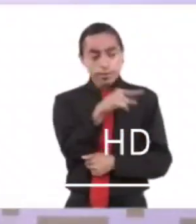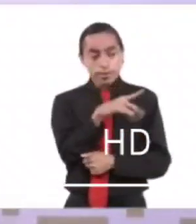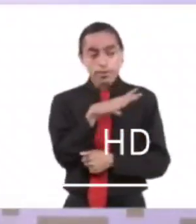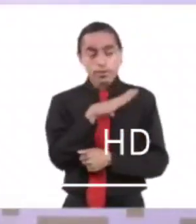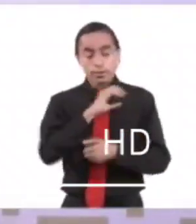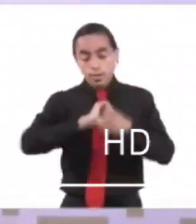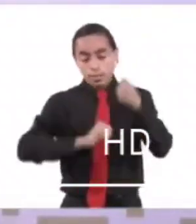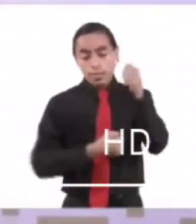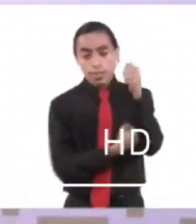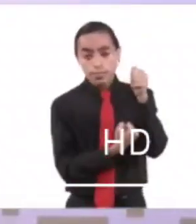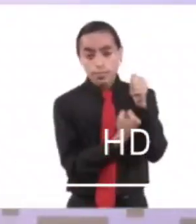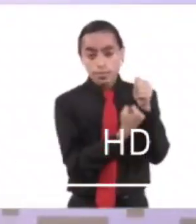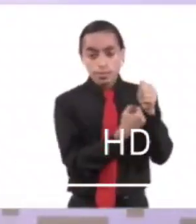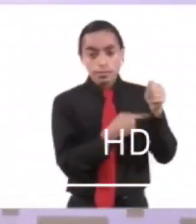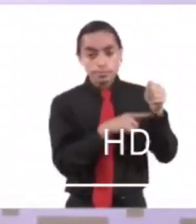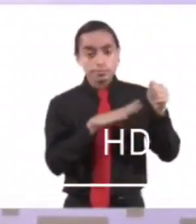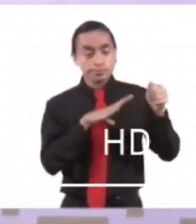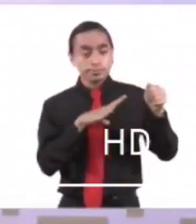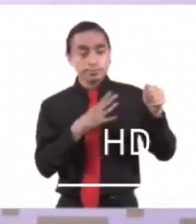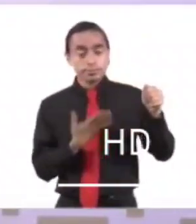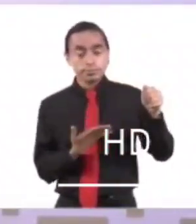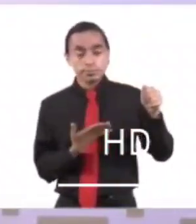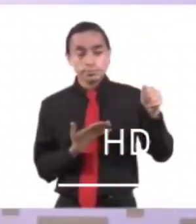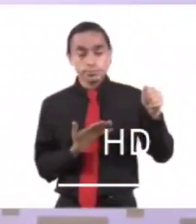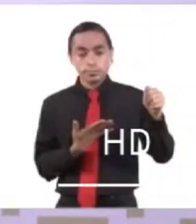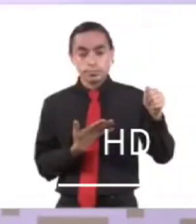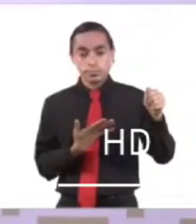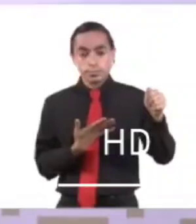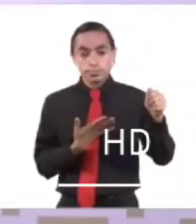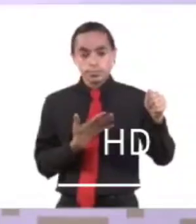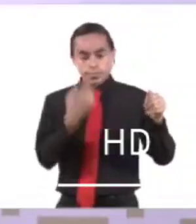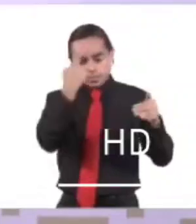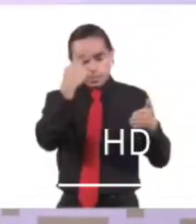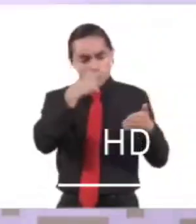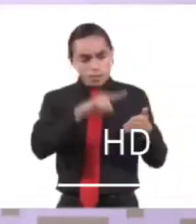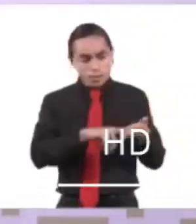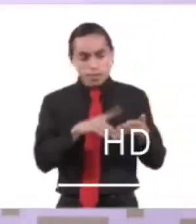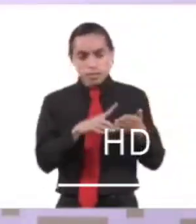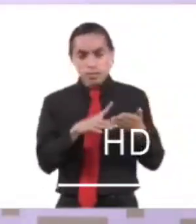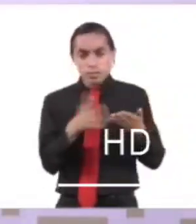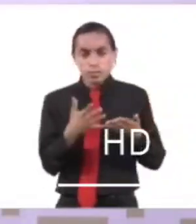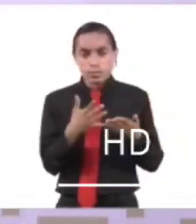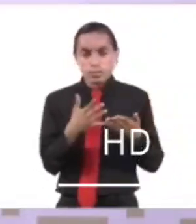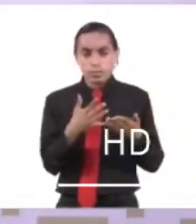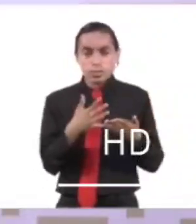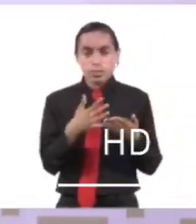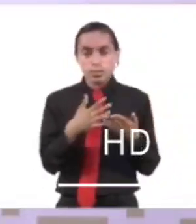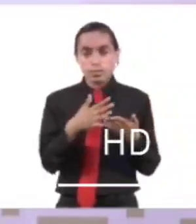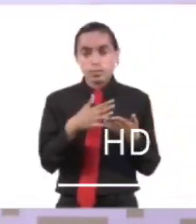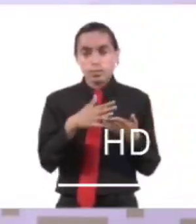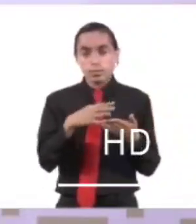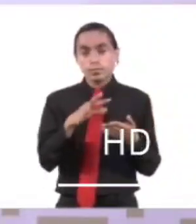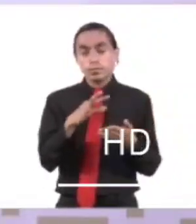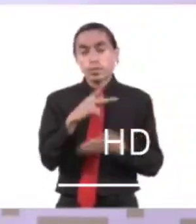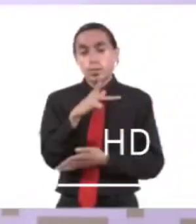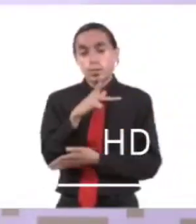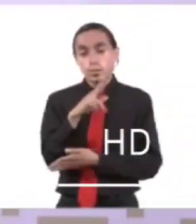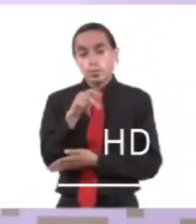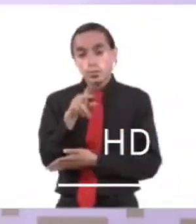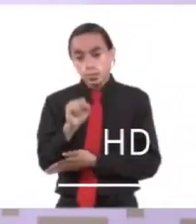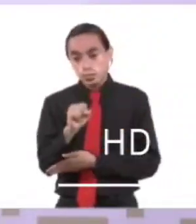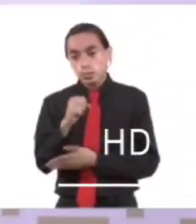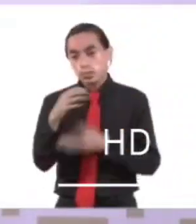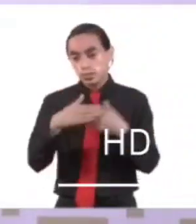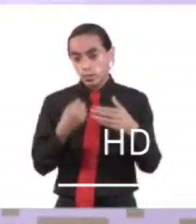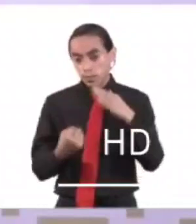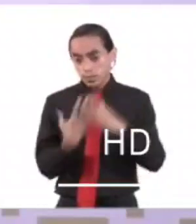En los pilares, de alguna u otra manera, si no me equivoco, creo que significan puntos de innovación, libertad,